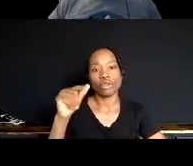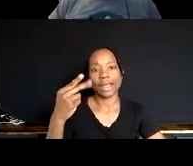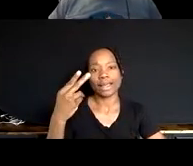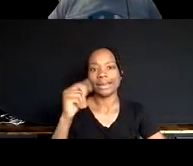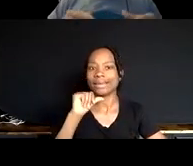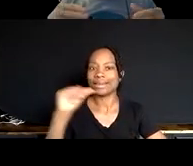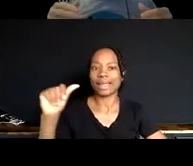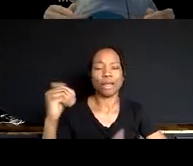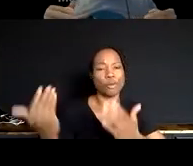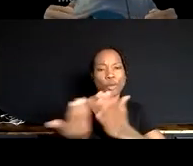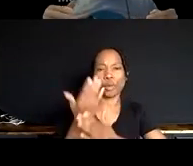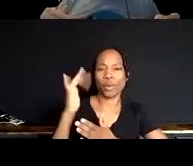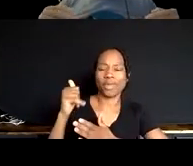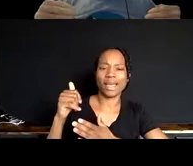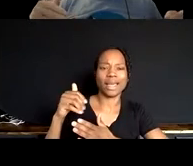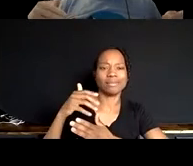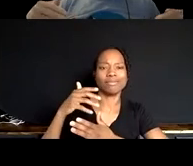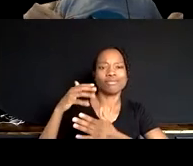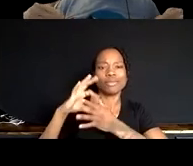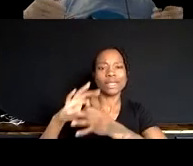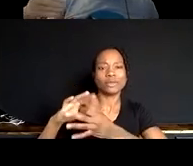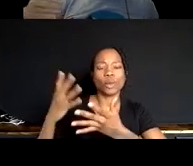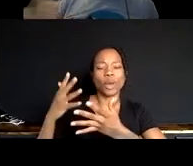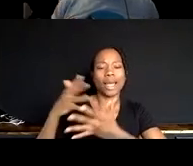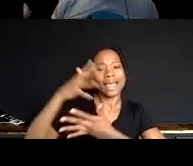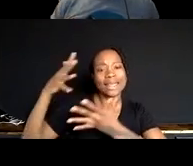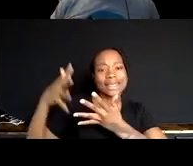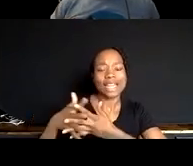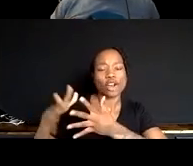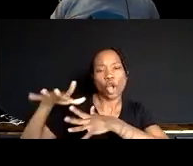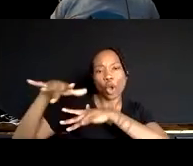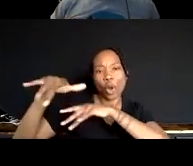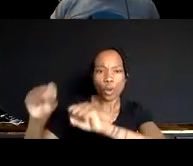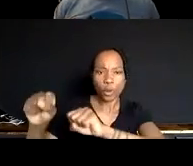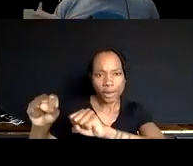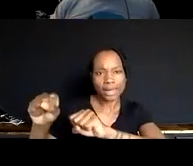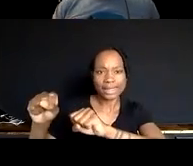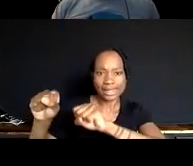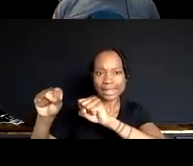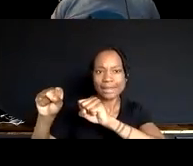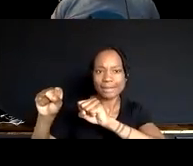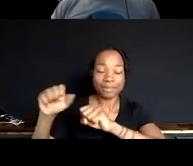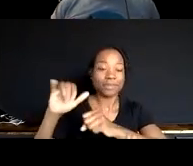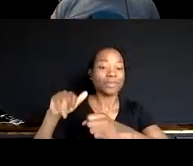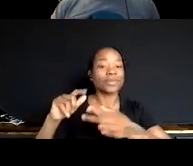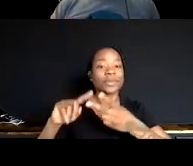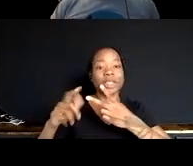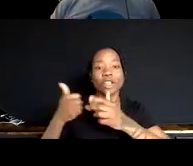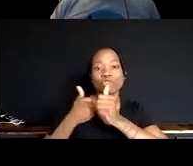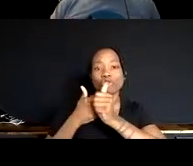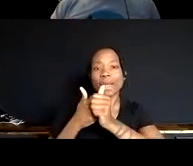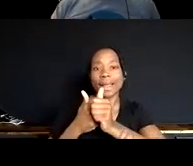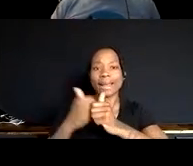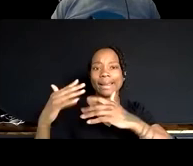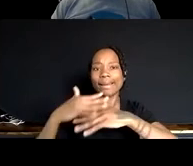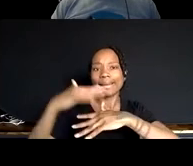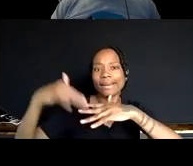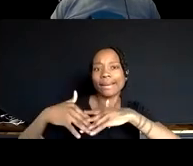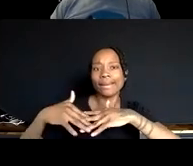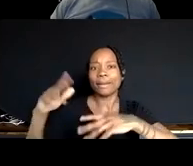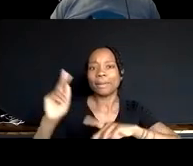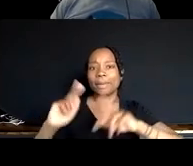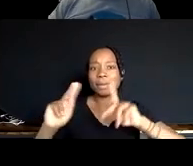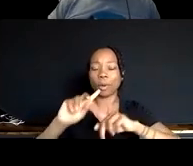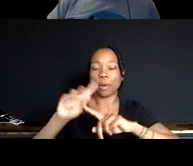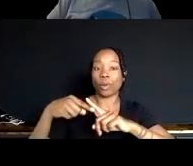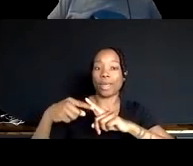es nuevo, tiene raíces históricas en el colonialismo, en el rastreo de